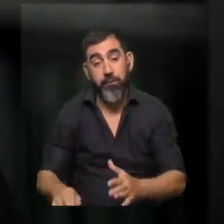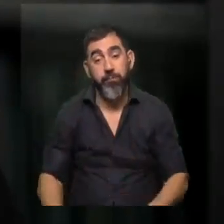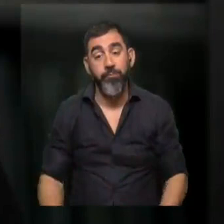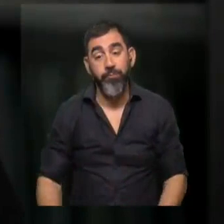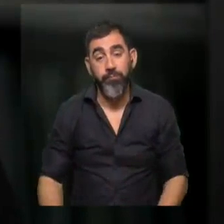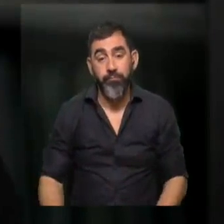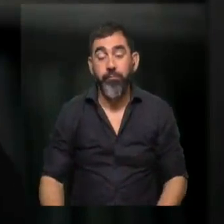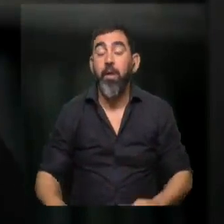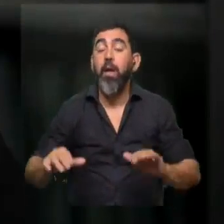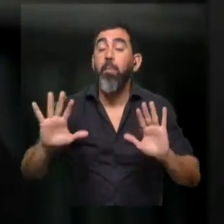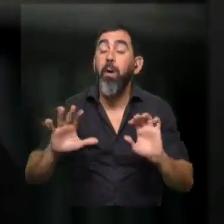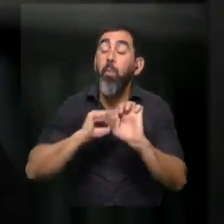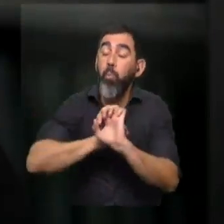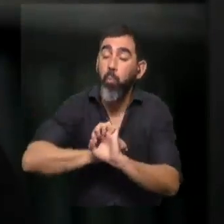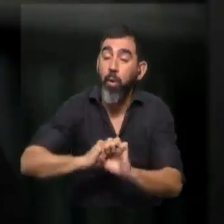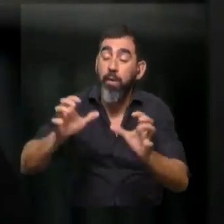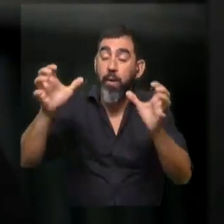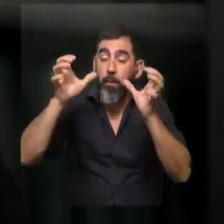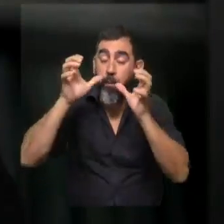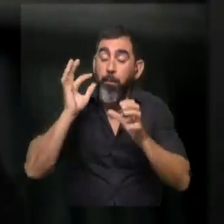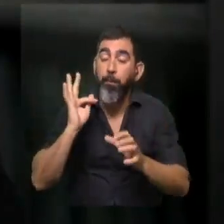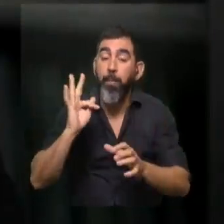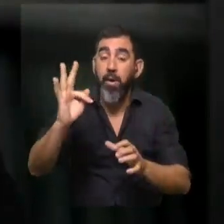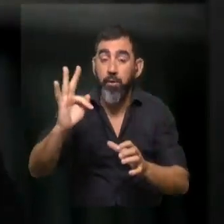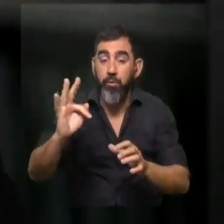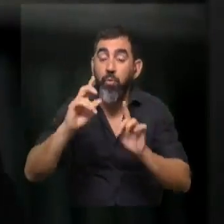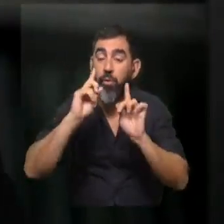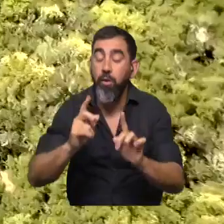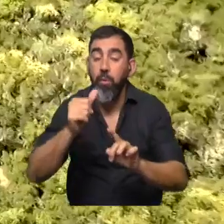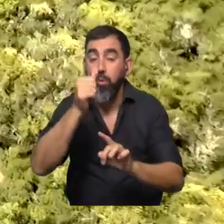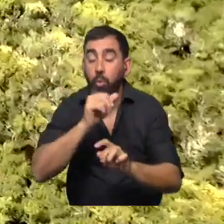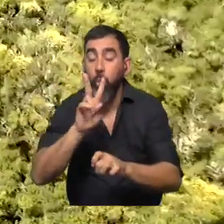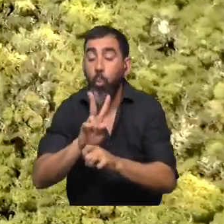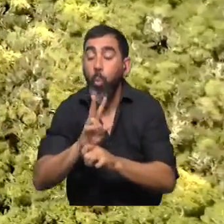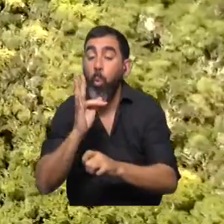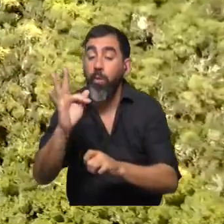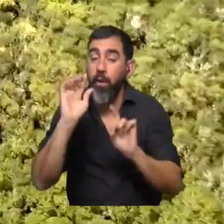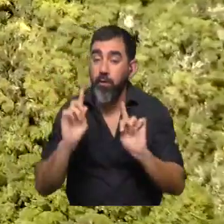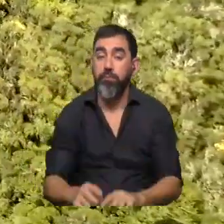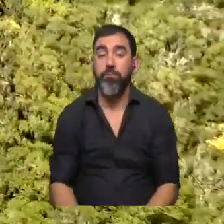proveyendo pueden estar en riesgo, digamos, y es algo que debemos de cuidar a futuro.